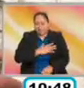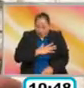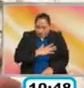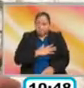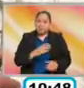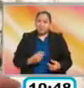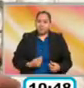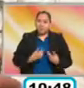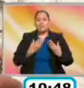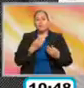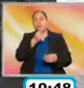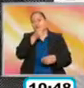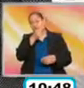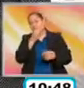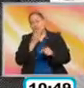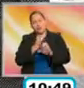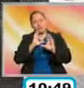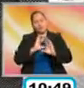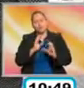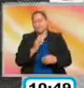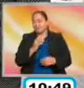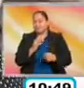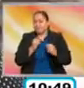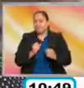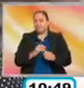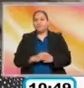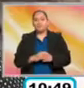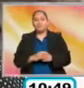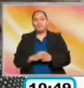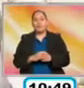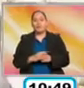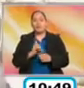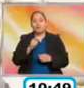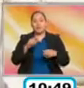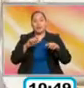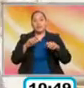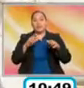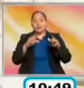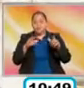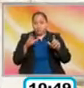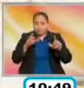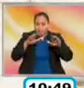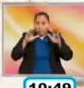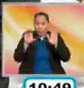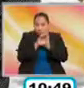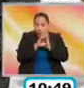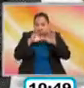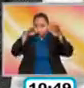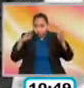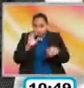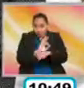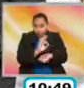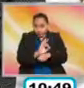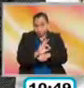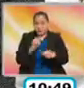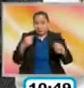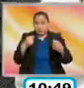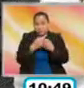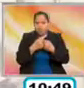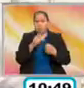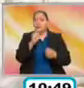disfrutar mucho ahorita que la cante. Ok, ¿y el tema de Bumper Choque? Bumper Choque es una canción que esa no es mía, es una canción que me mandó un amigo mío que vive en los Estados